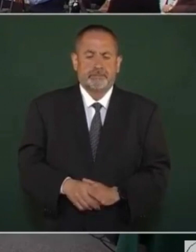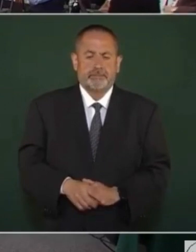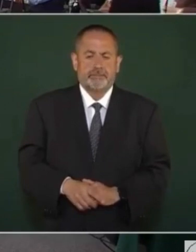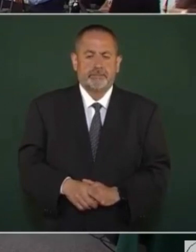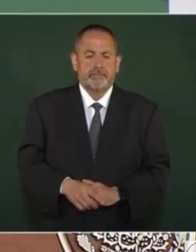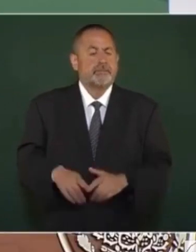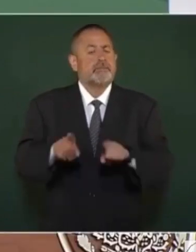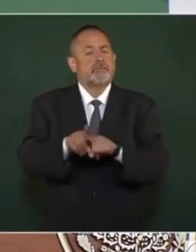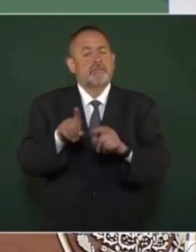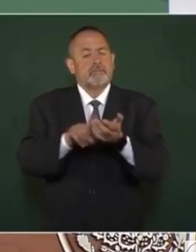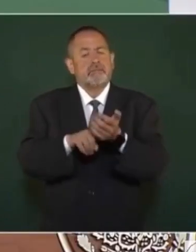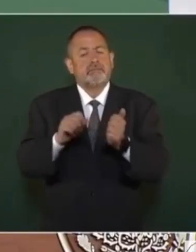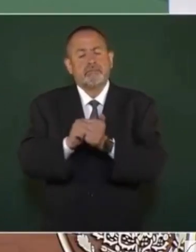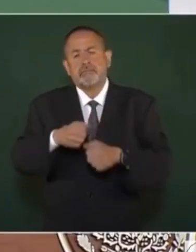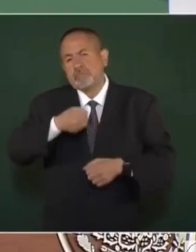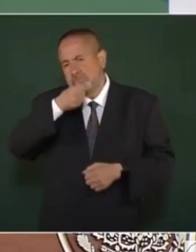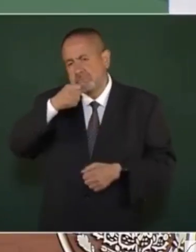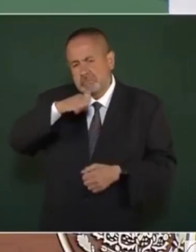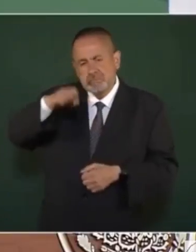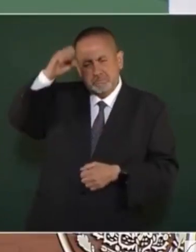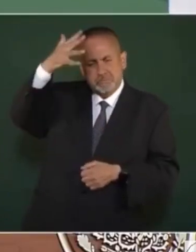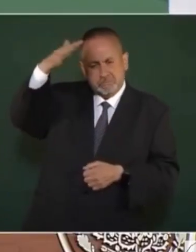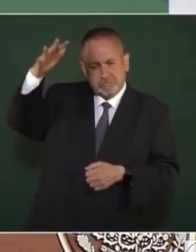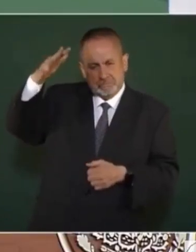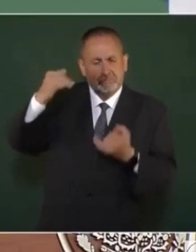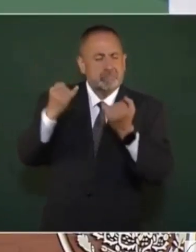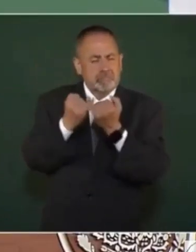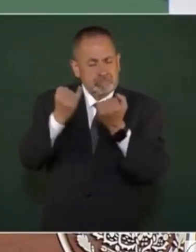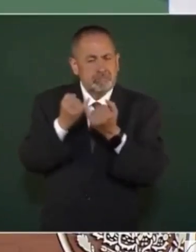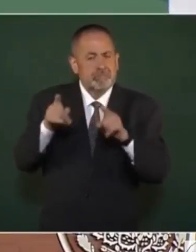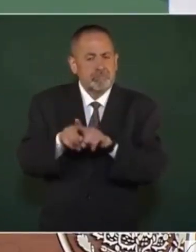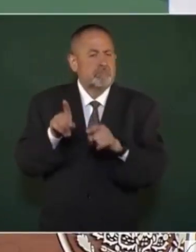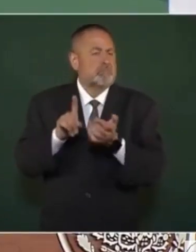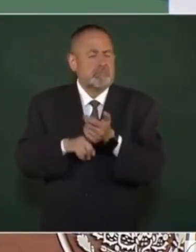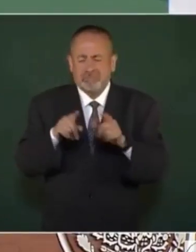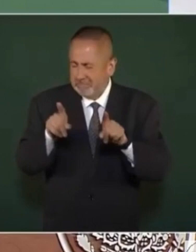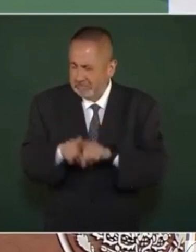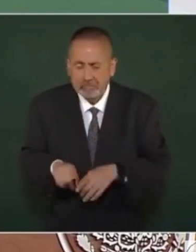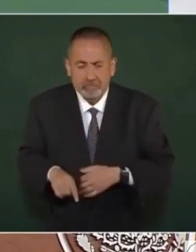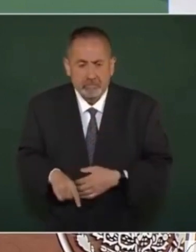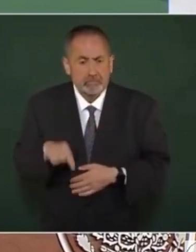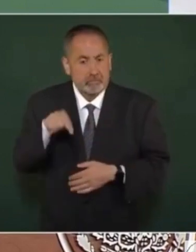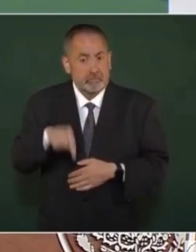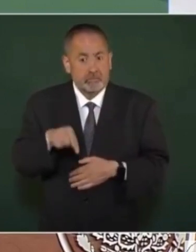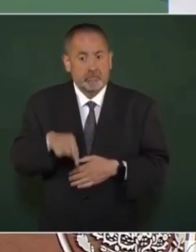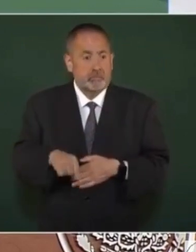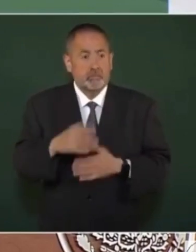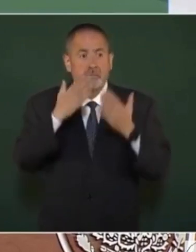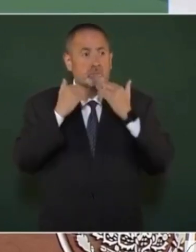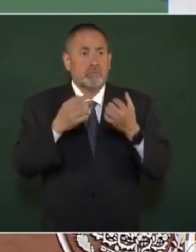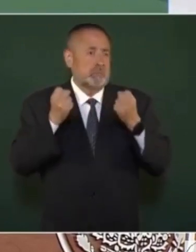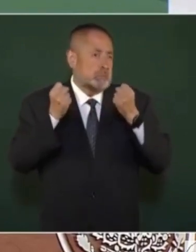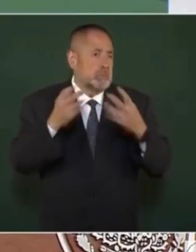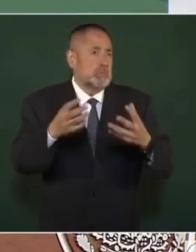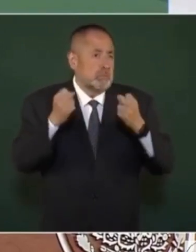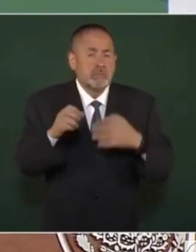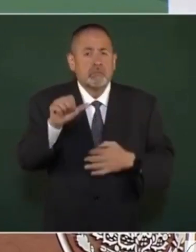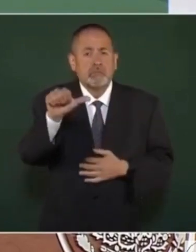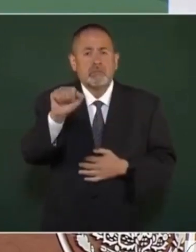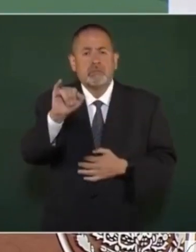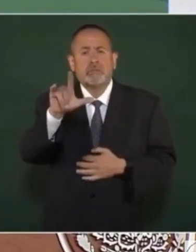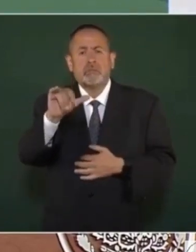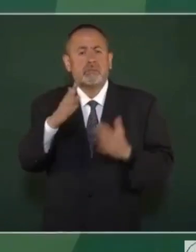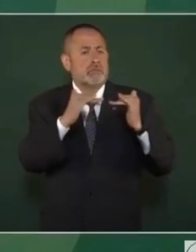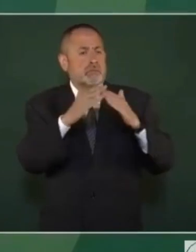Lo mismo con nuestros adultos mayores. Aquí no hay el número de asilos que hay en